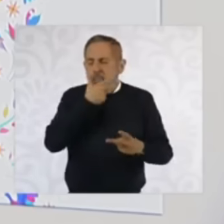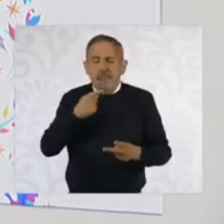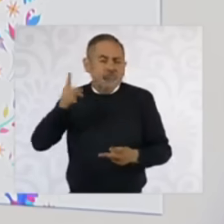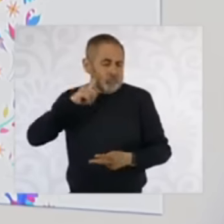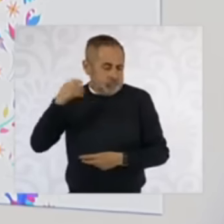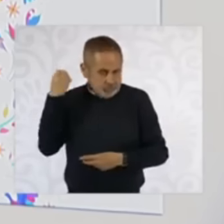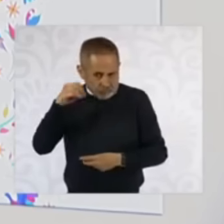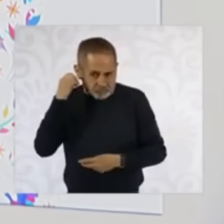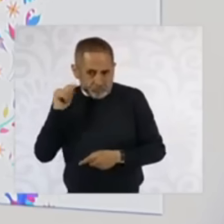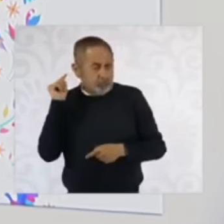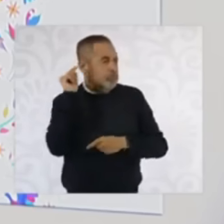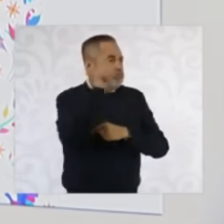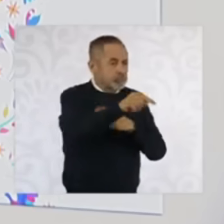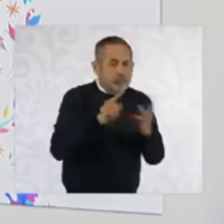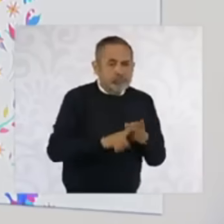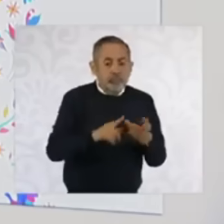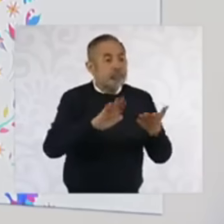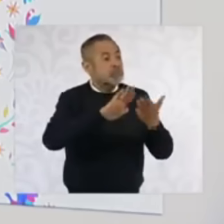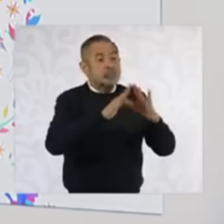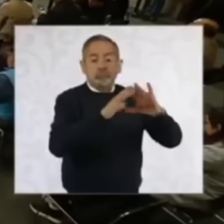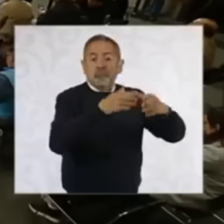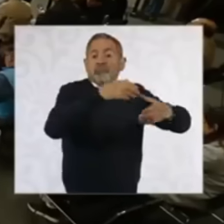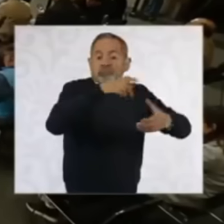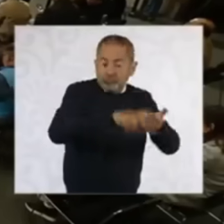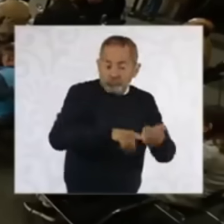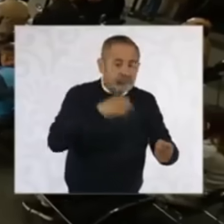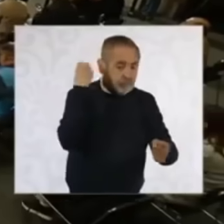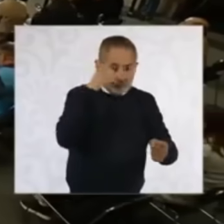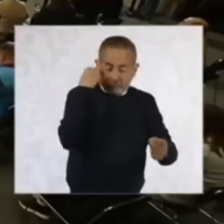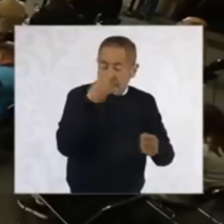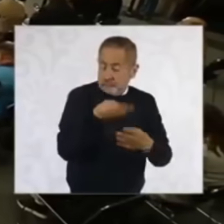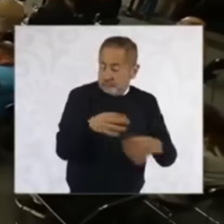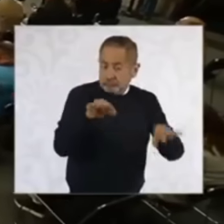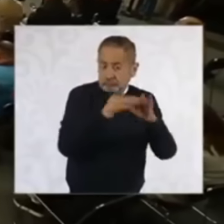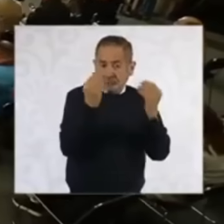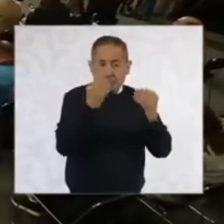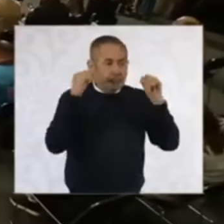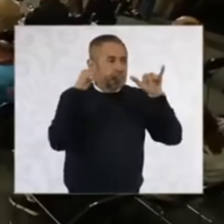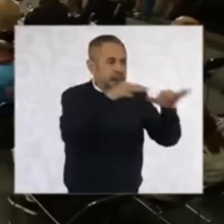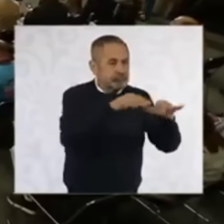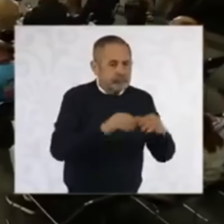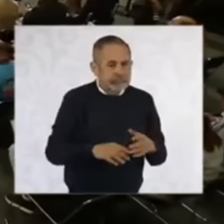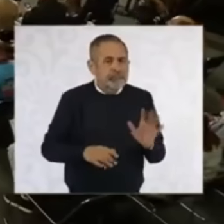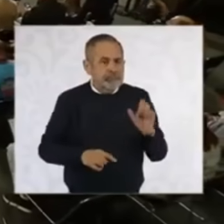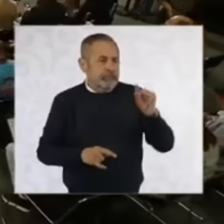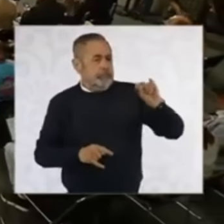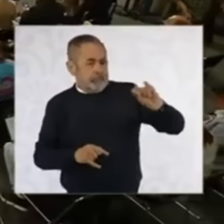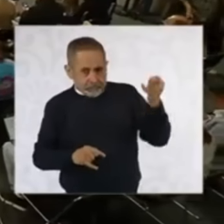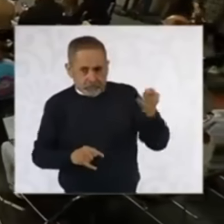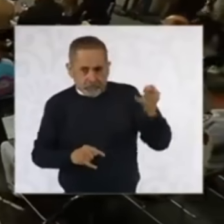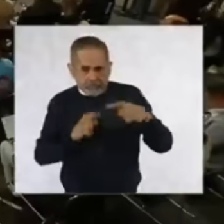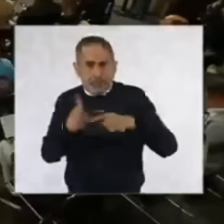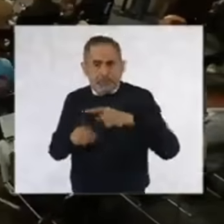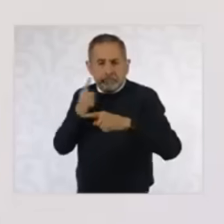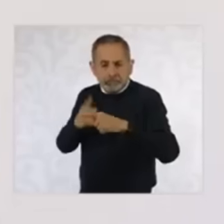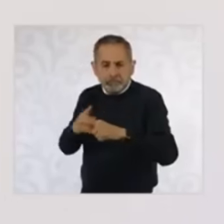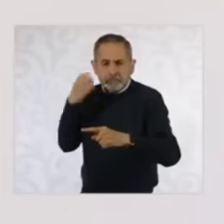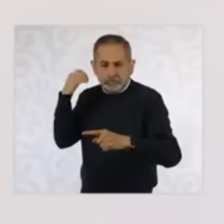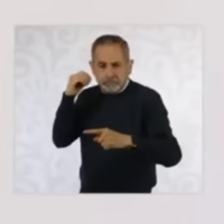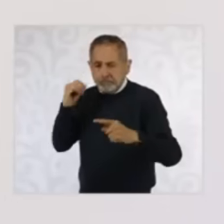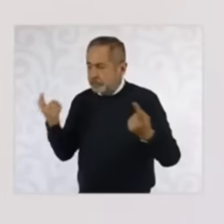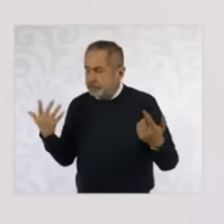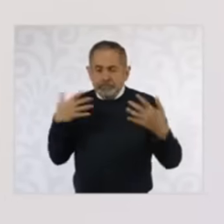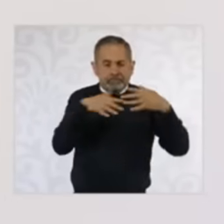oaxaqueñas hay una comunidad ahí muy importante y entonces conservan su cultura pero al mismo